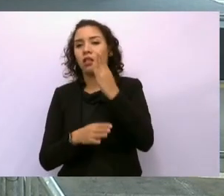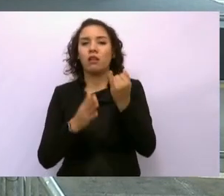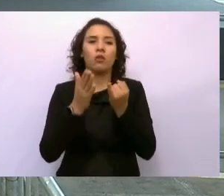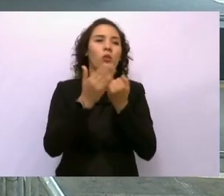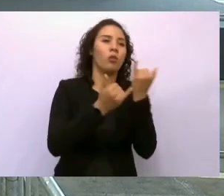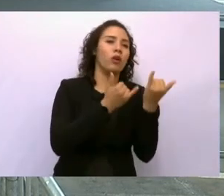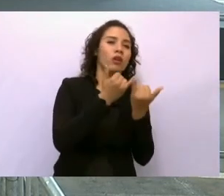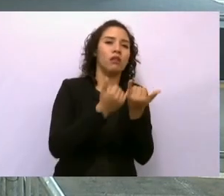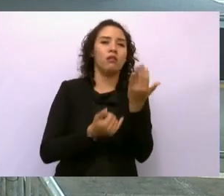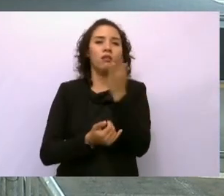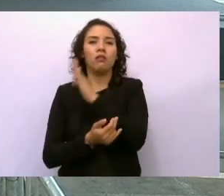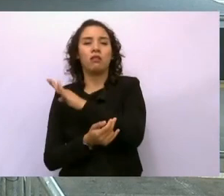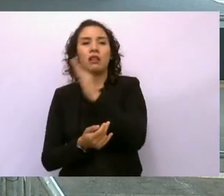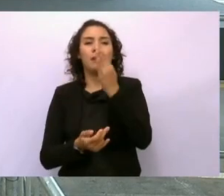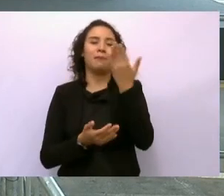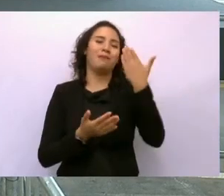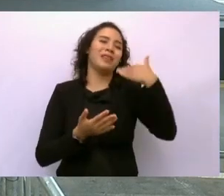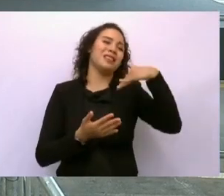todo el siglo XIX,